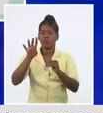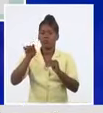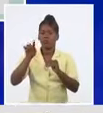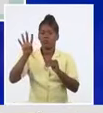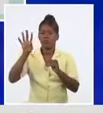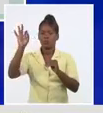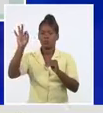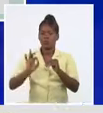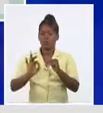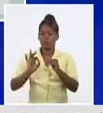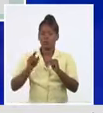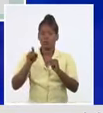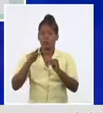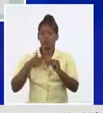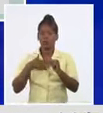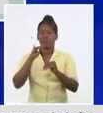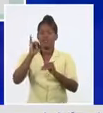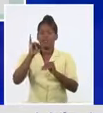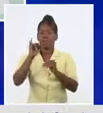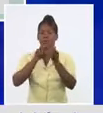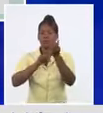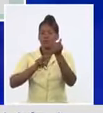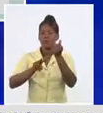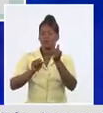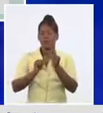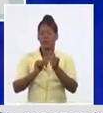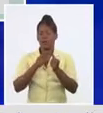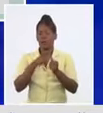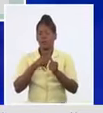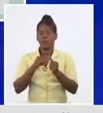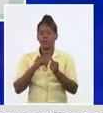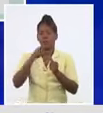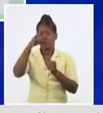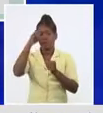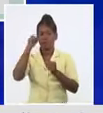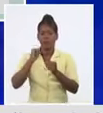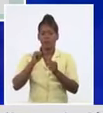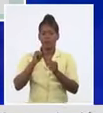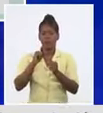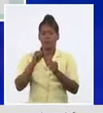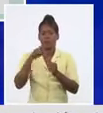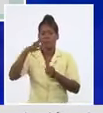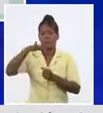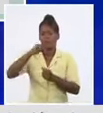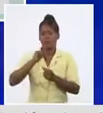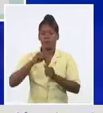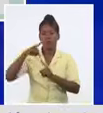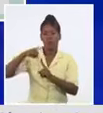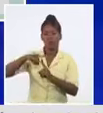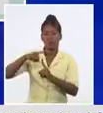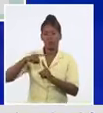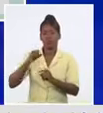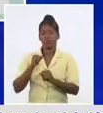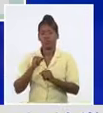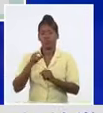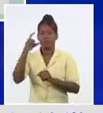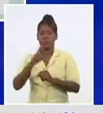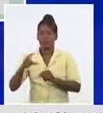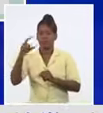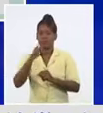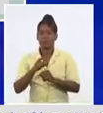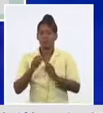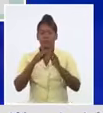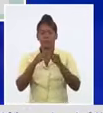14,4%, 6 provincias: Santi Espíritu, Pinar del Río, Las Tunas, Camagüey,